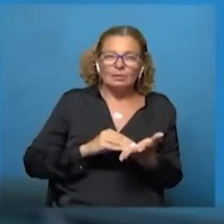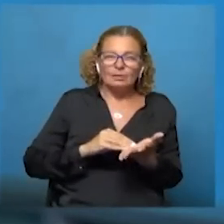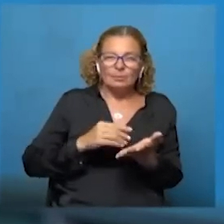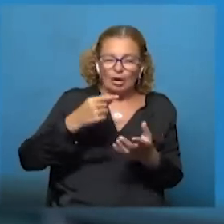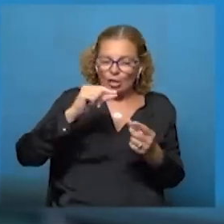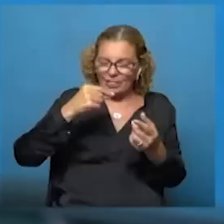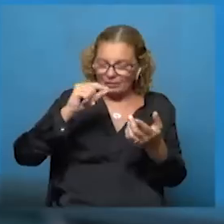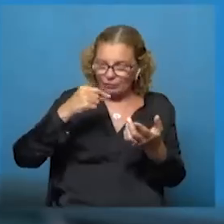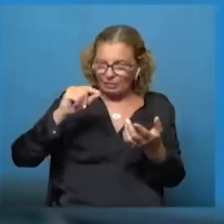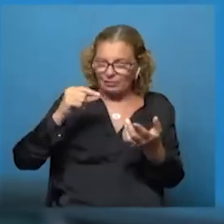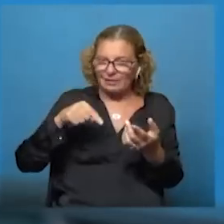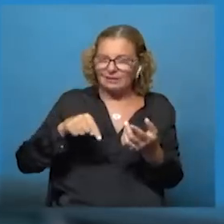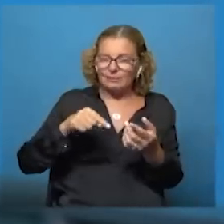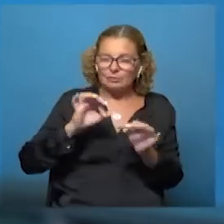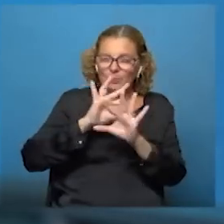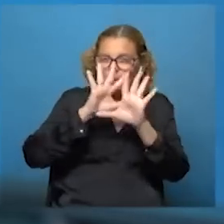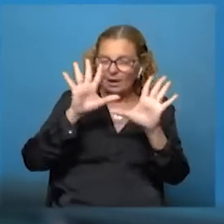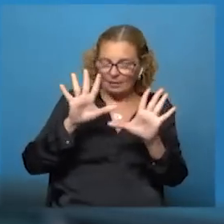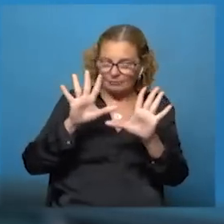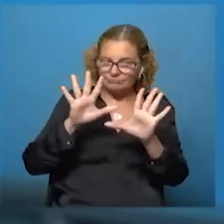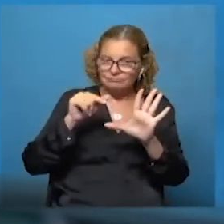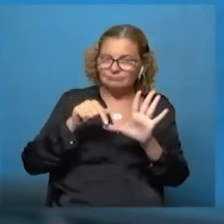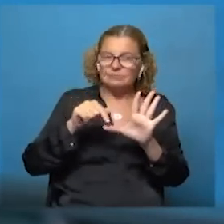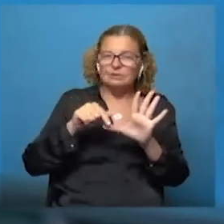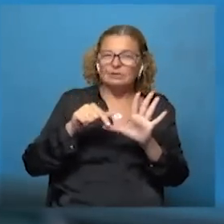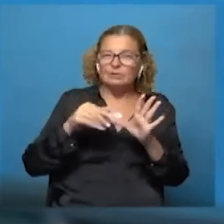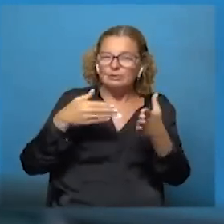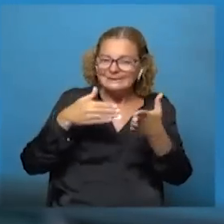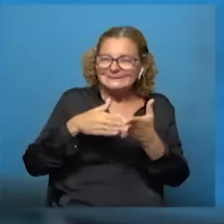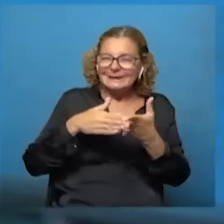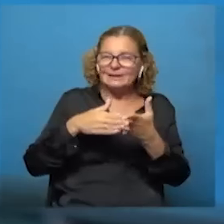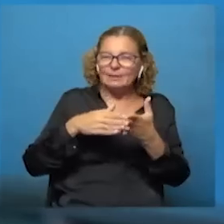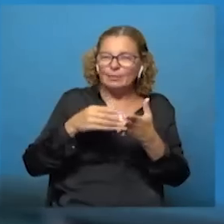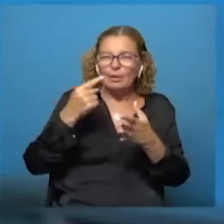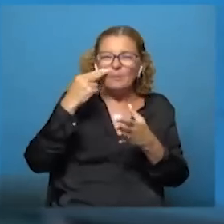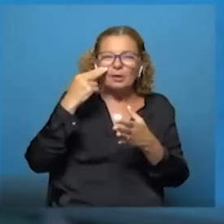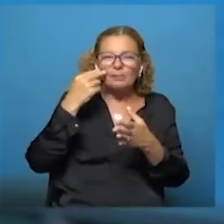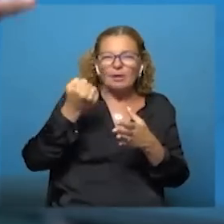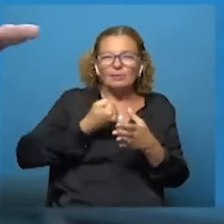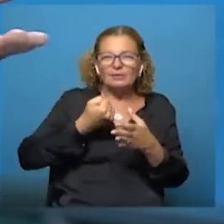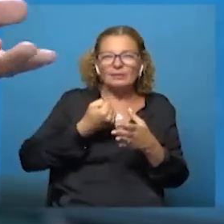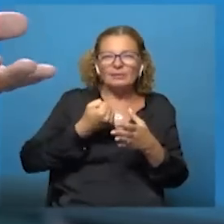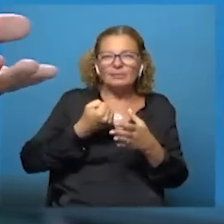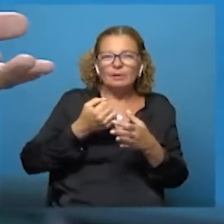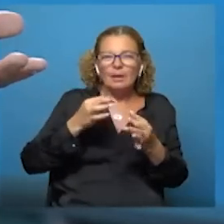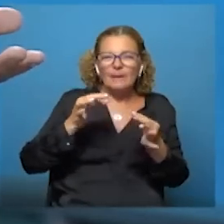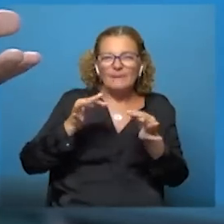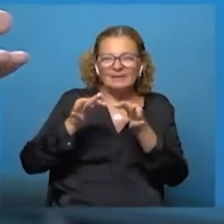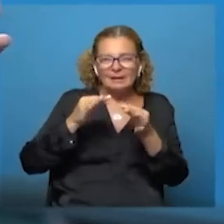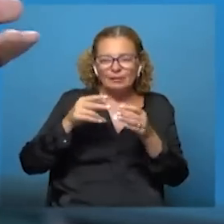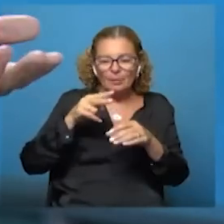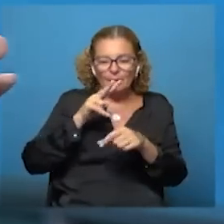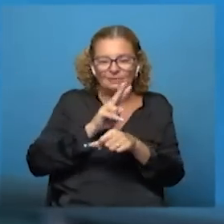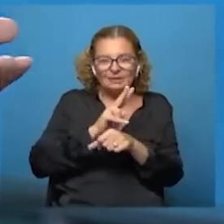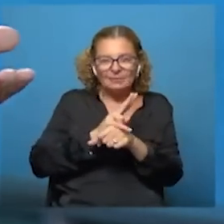en los datos Y acá hay que ser muy claro no te tranques con de homicidios genera especializaciones para abordarlo